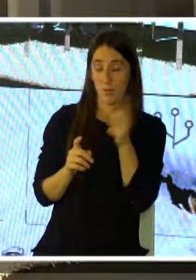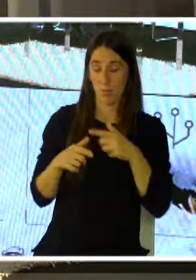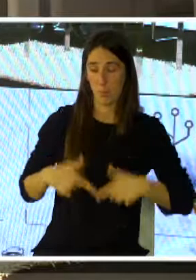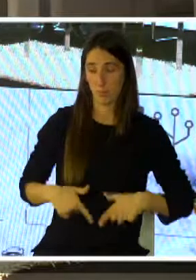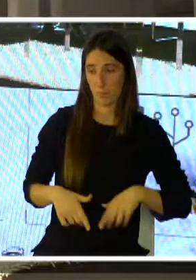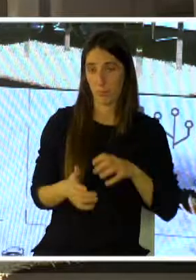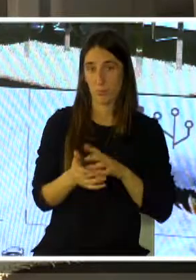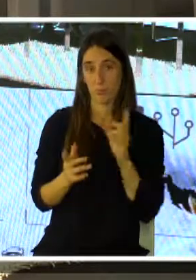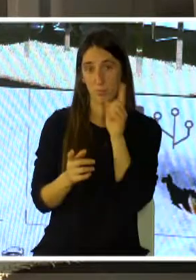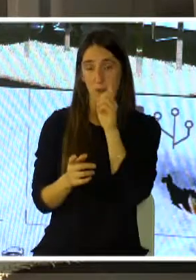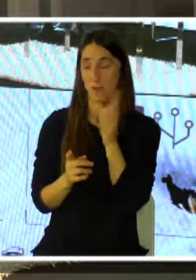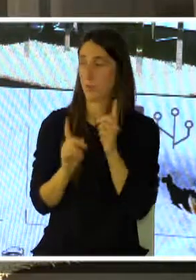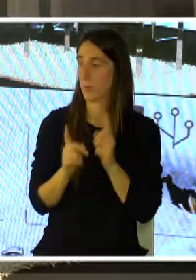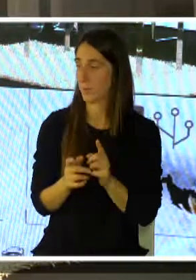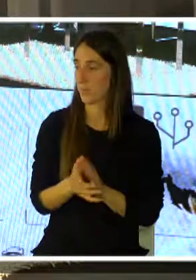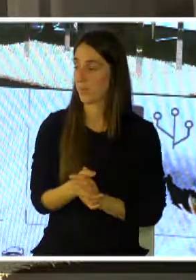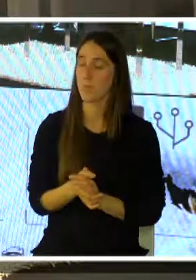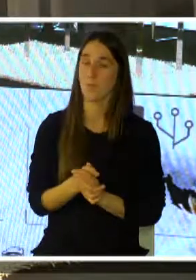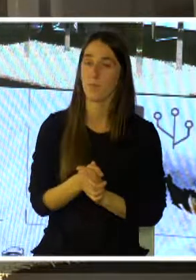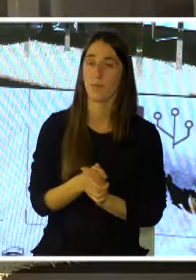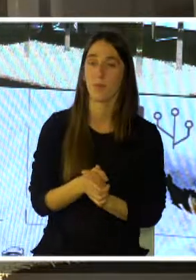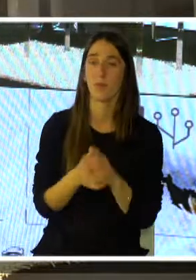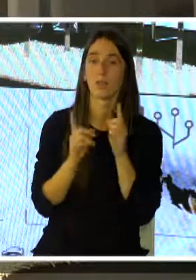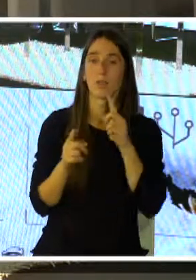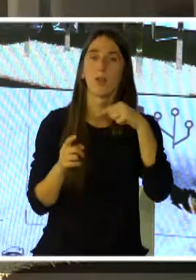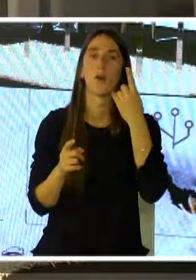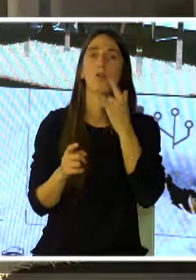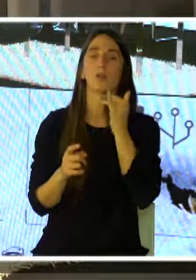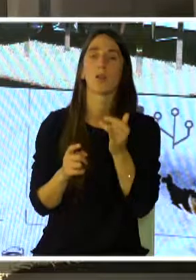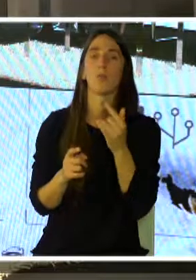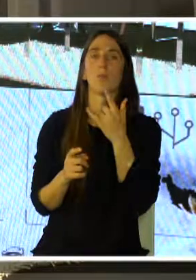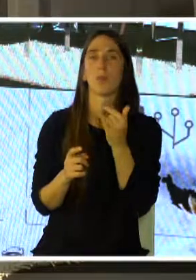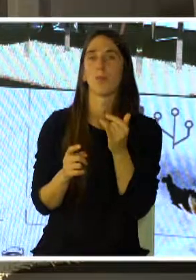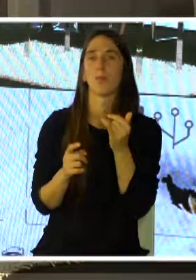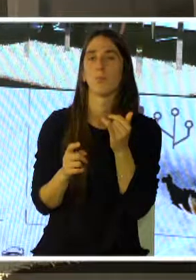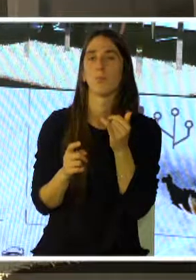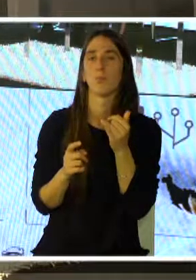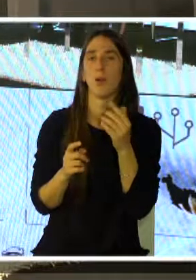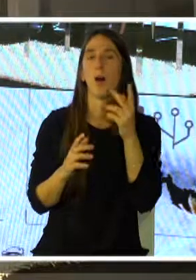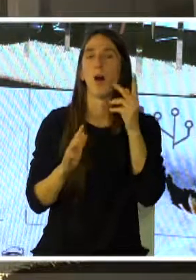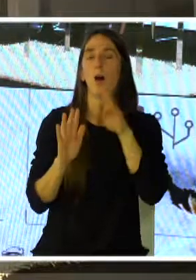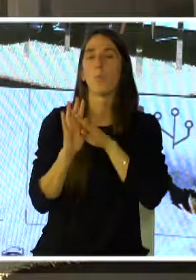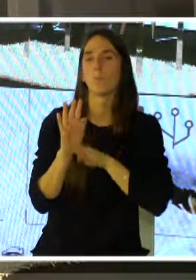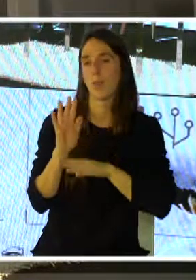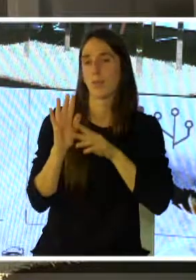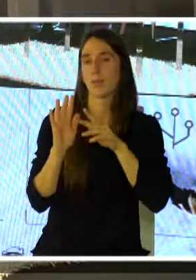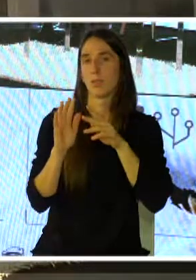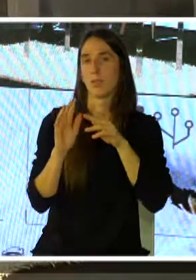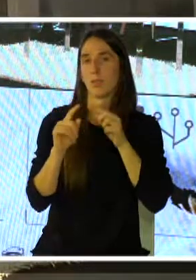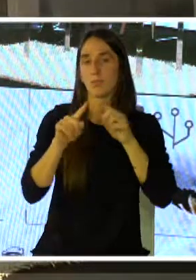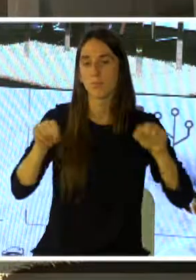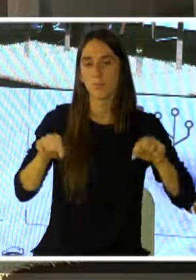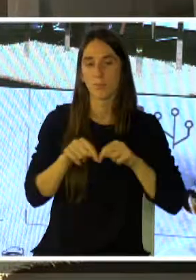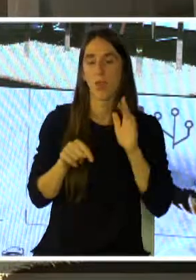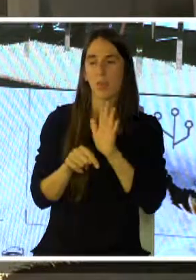¿sí? A su vez, otro ejemplo, bueno, cuando sacamos el plan de regularización de adeudos de la Intendencia,